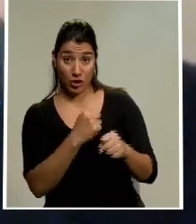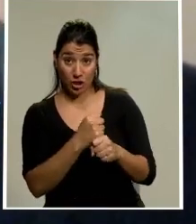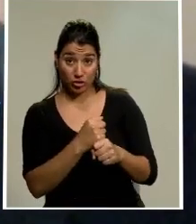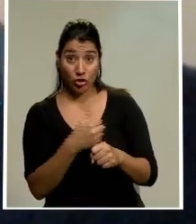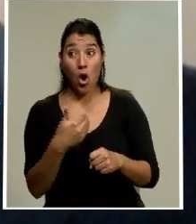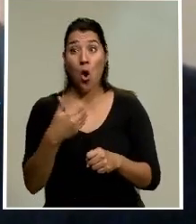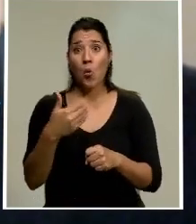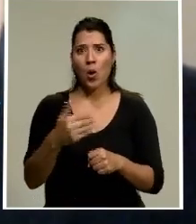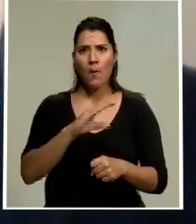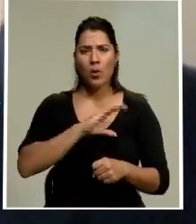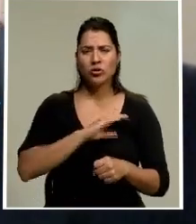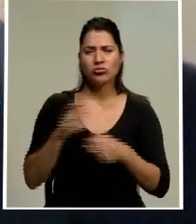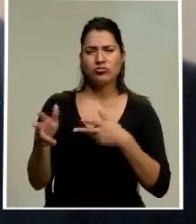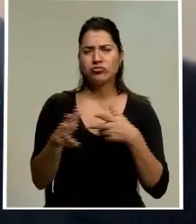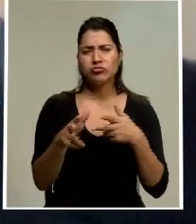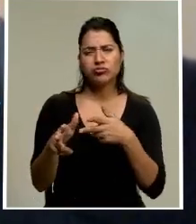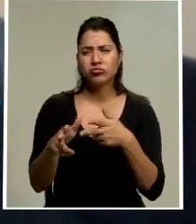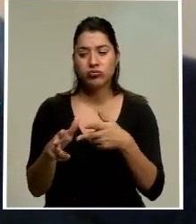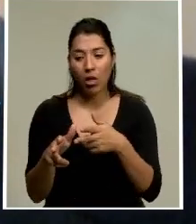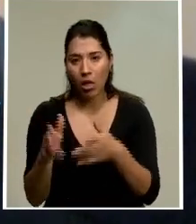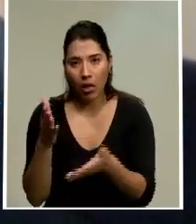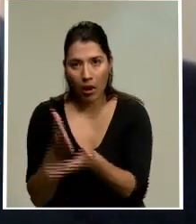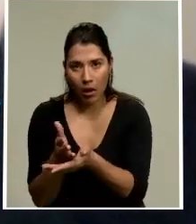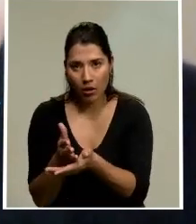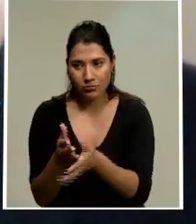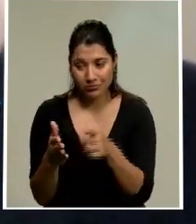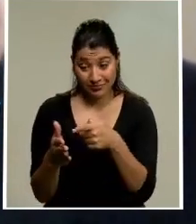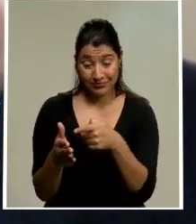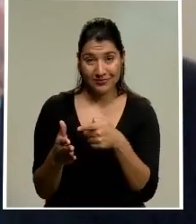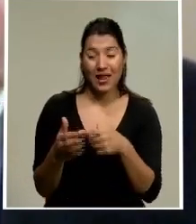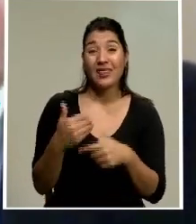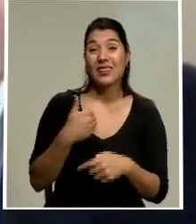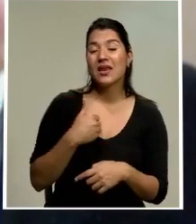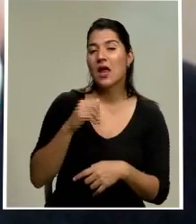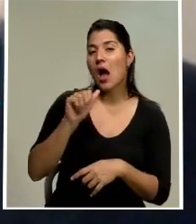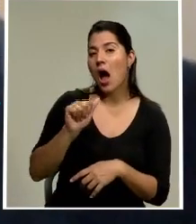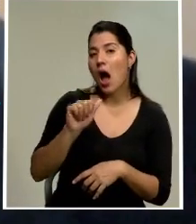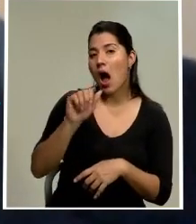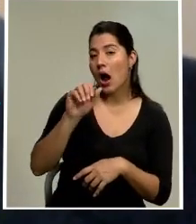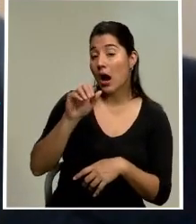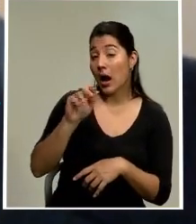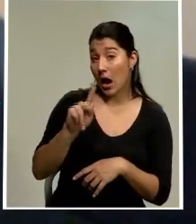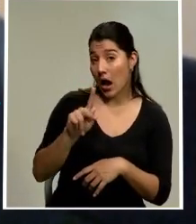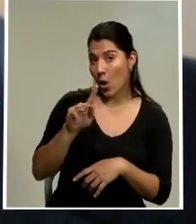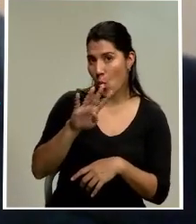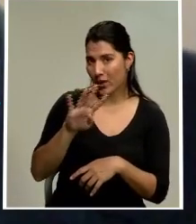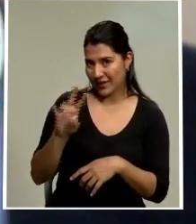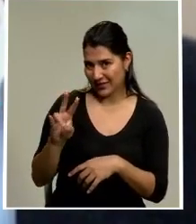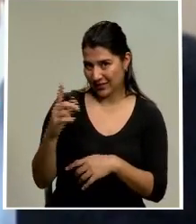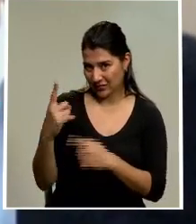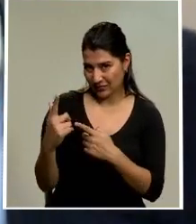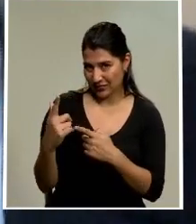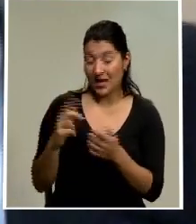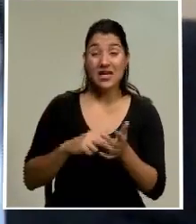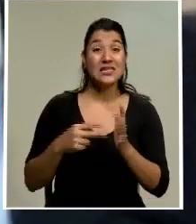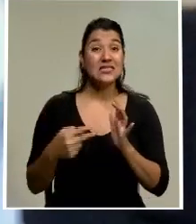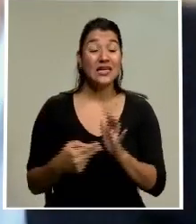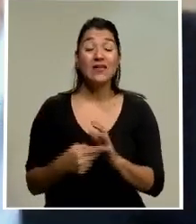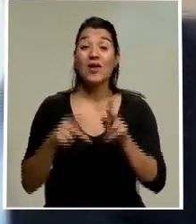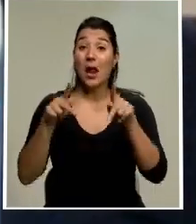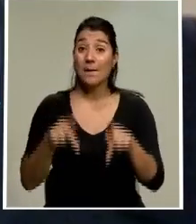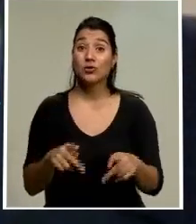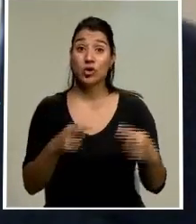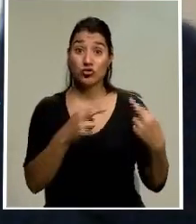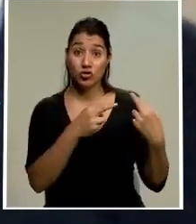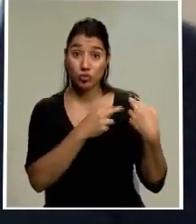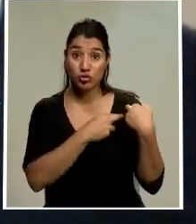carro desde donde le dispararon, había AK-47, es decir, los asaltantes, los